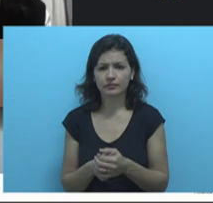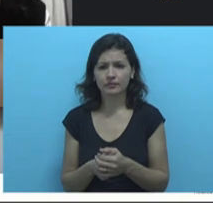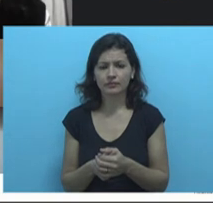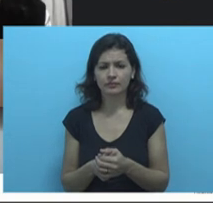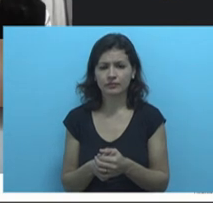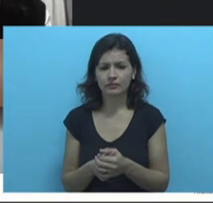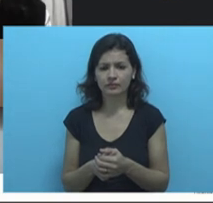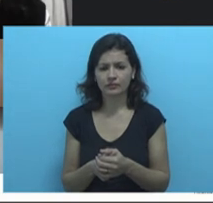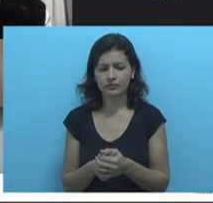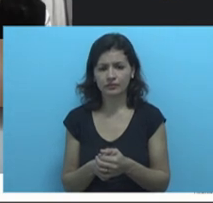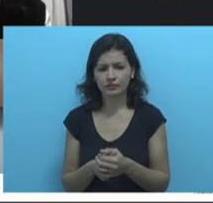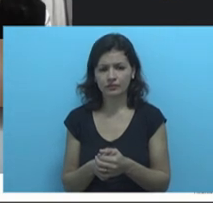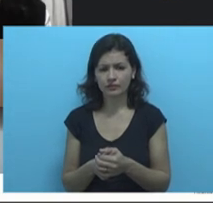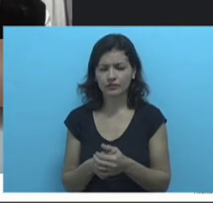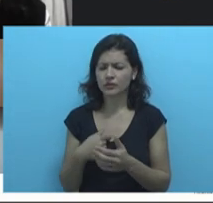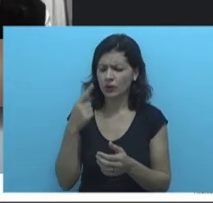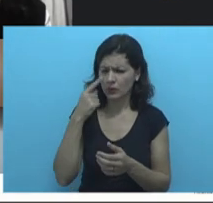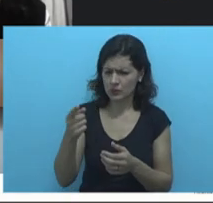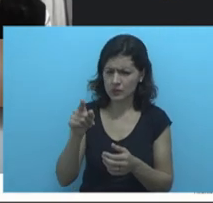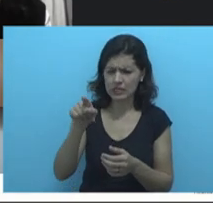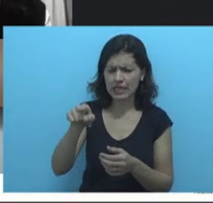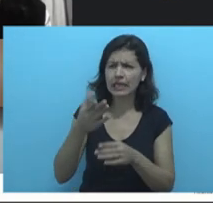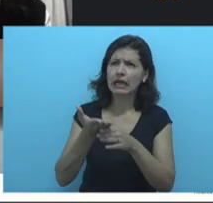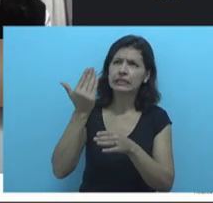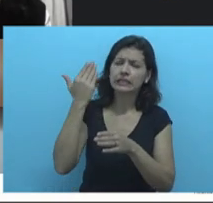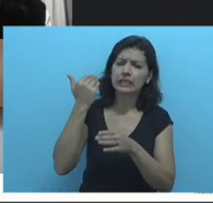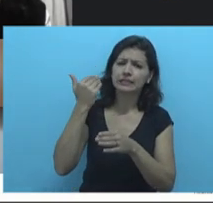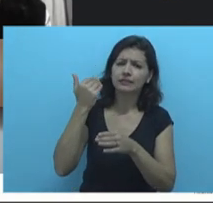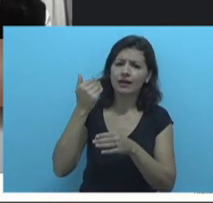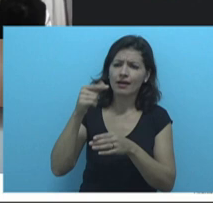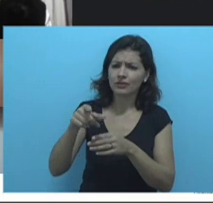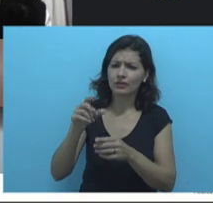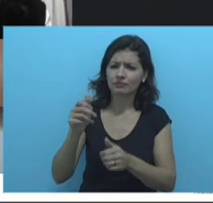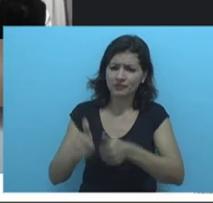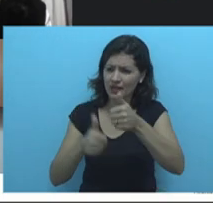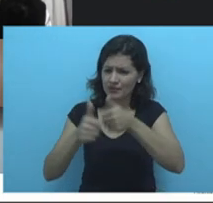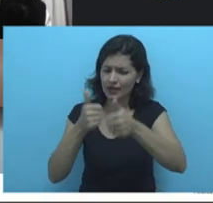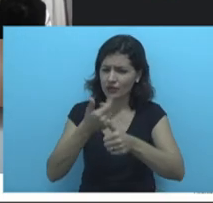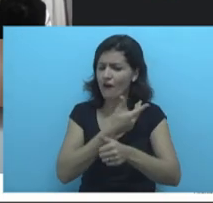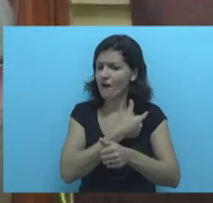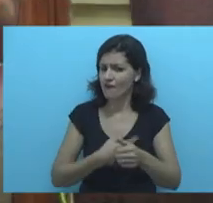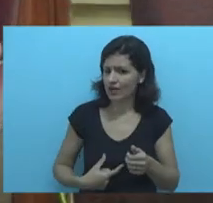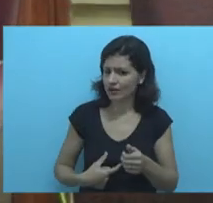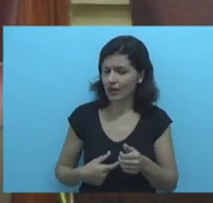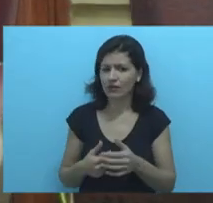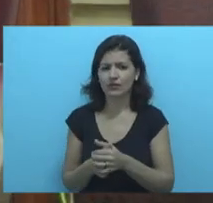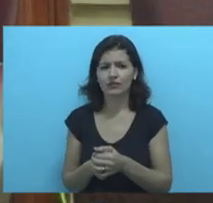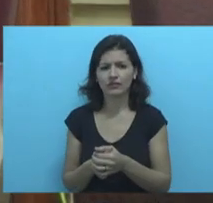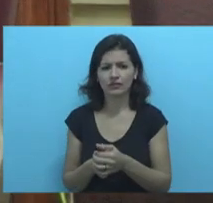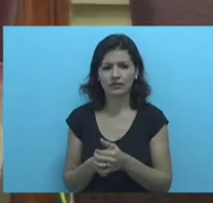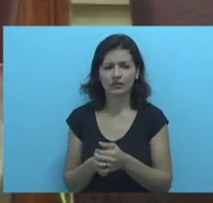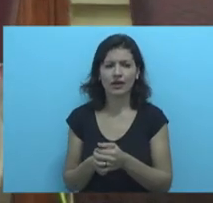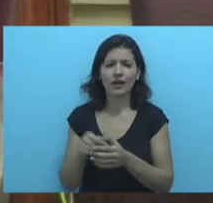Yo lo conocí a él siendo candidato a gobernador. Lo dije junto con Clara, íbamos a visitar los pueblos. Él en Rosario